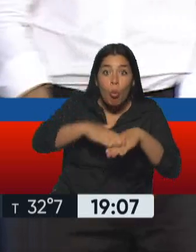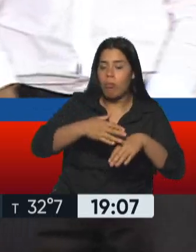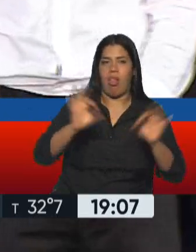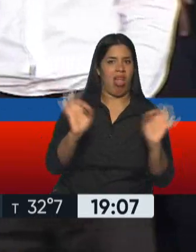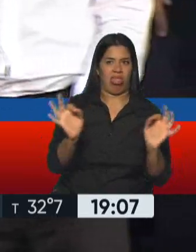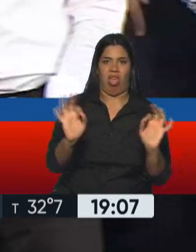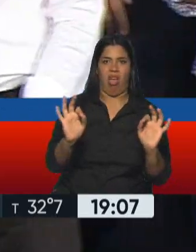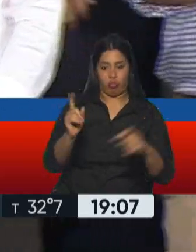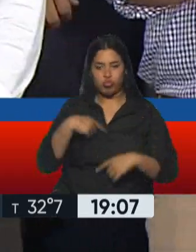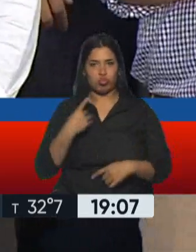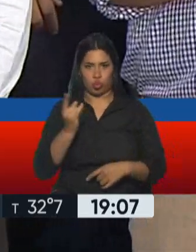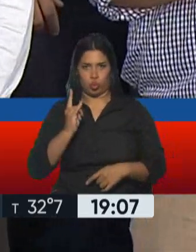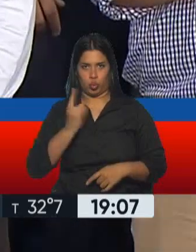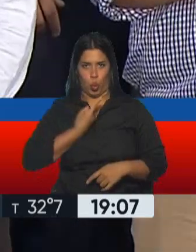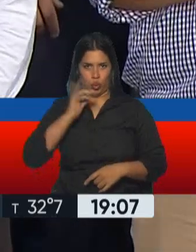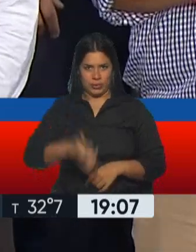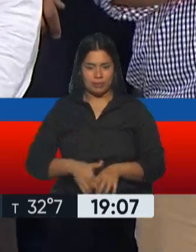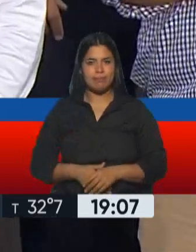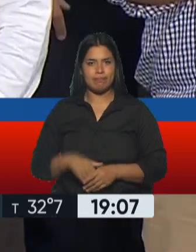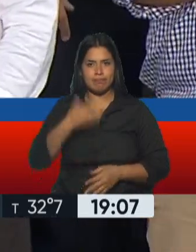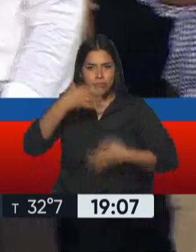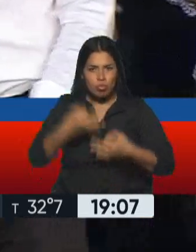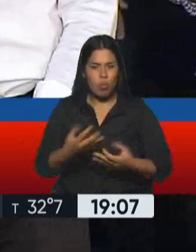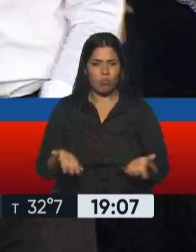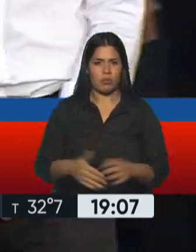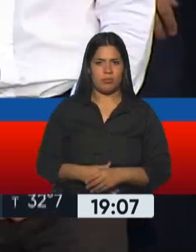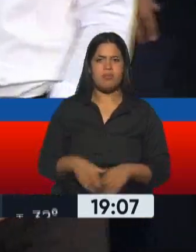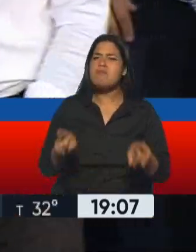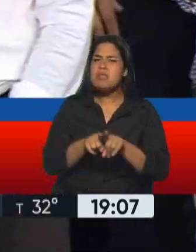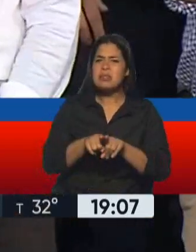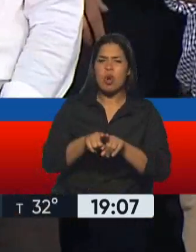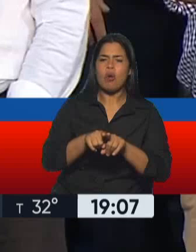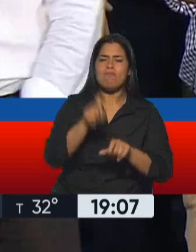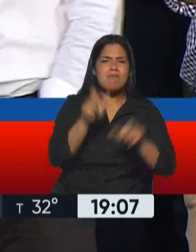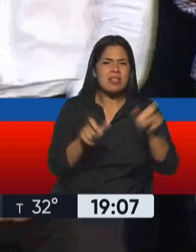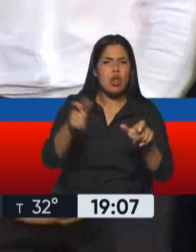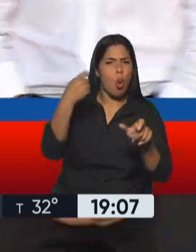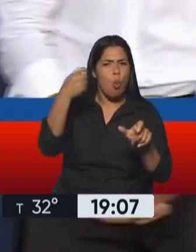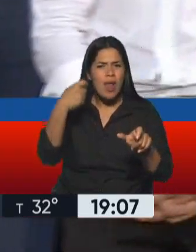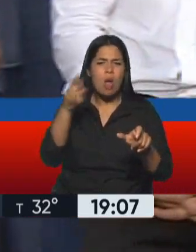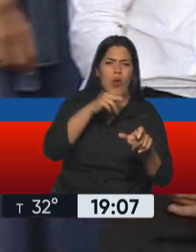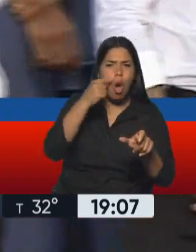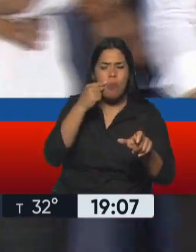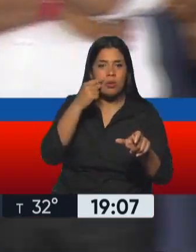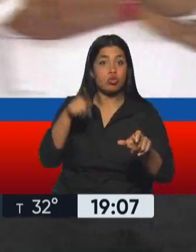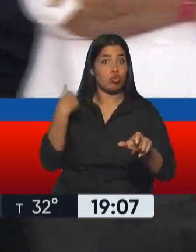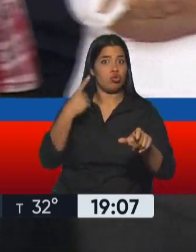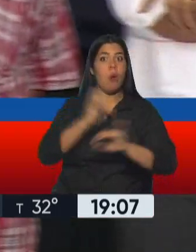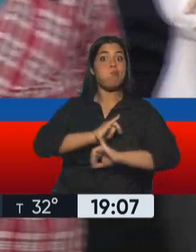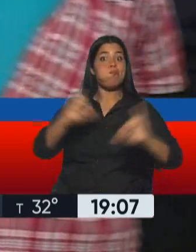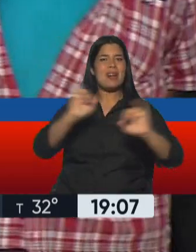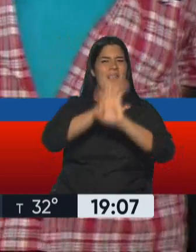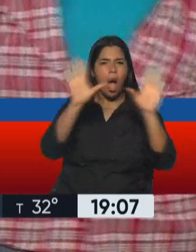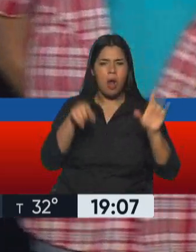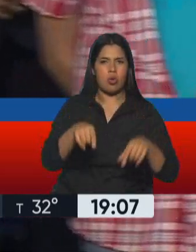campaña que nos íbamos a ocupar de los jubilados y las jubiladas. Y dijimos claramente que vamos a dejar